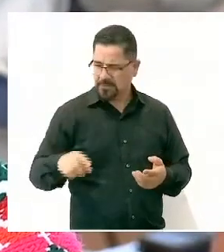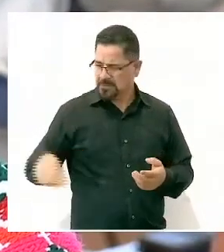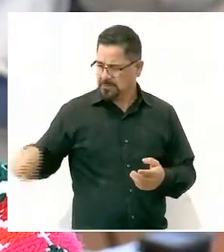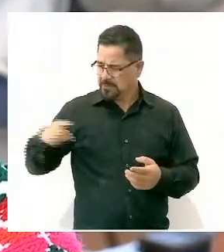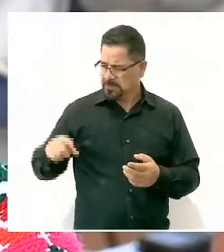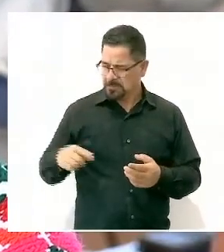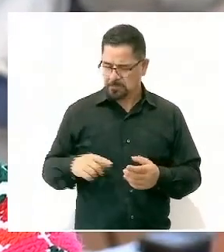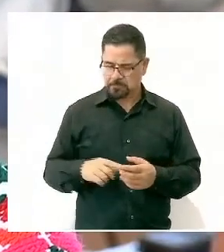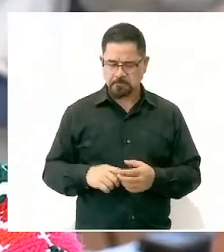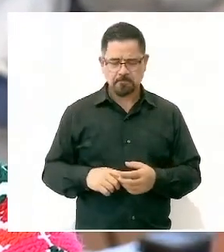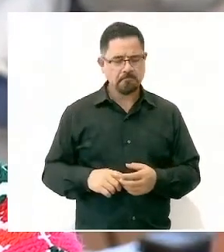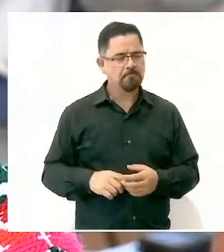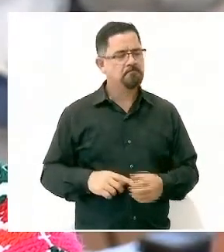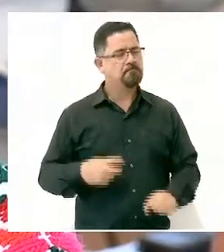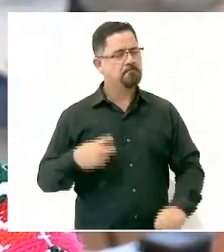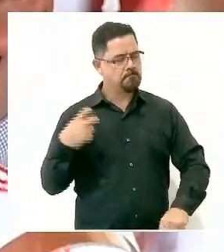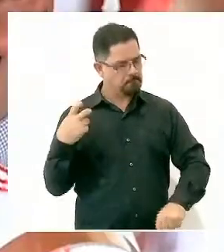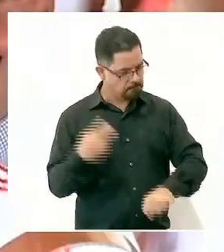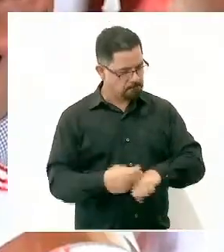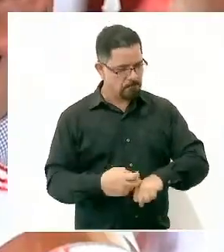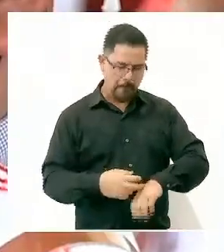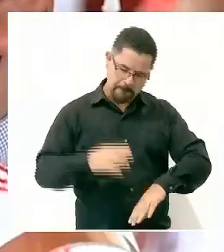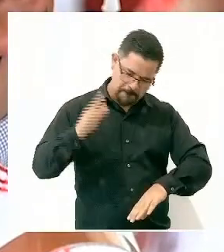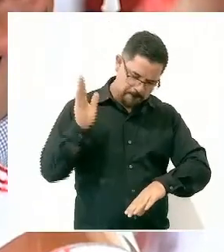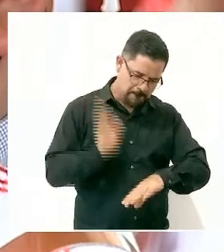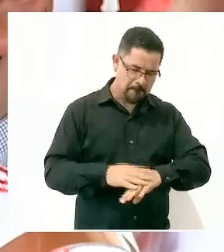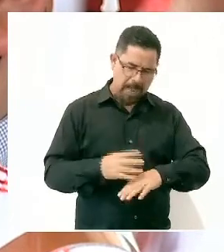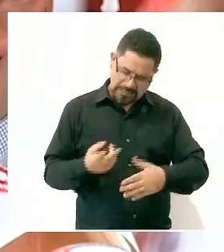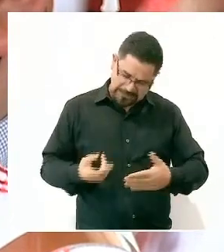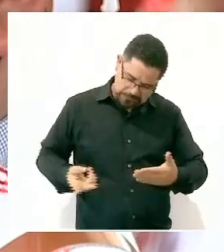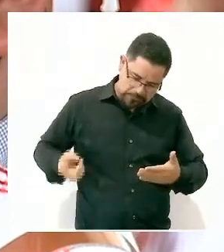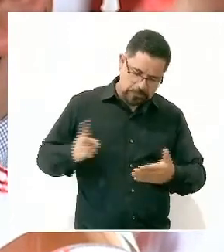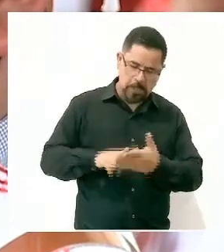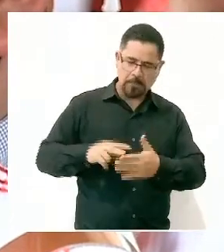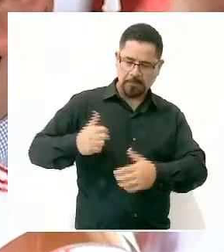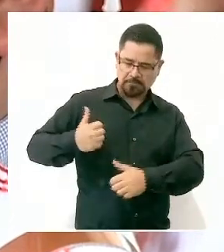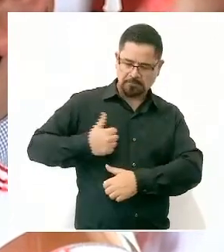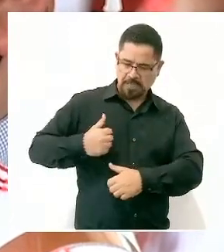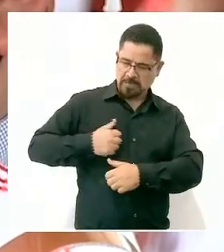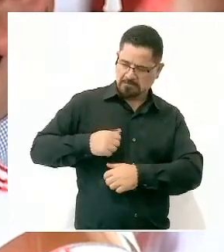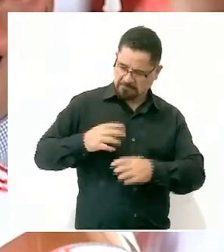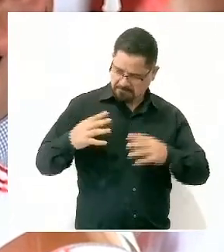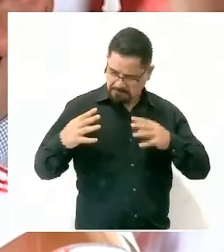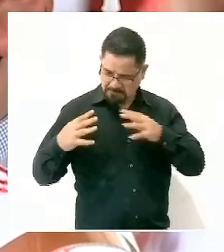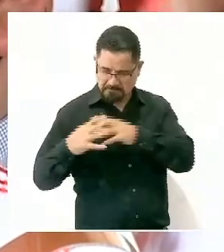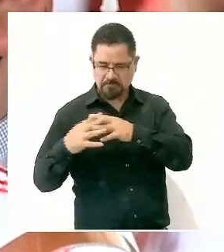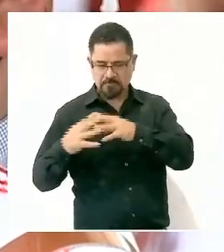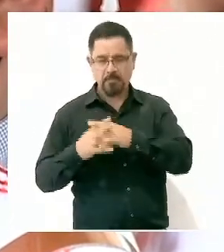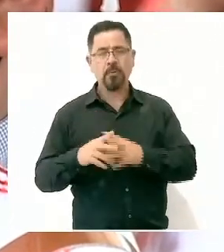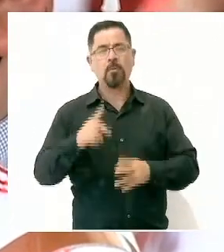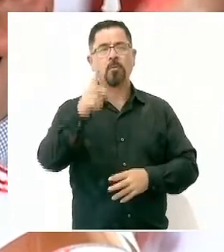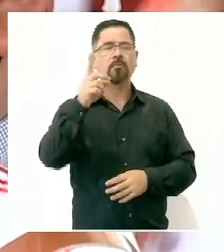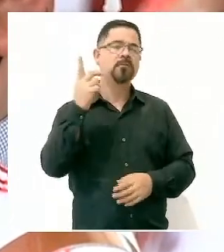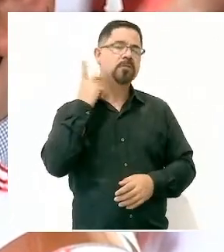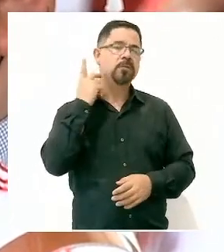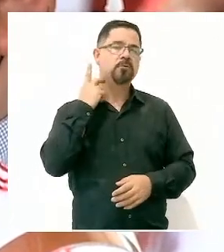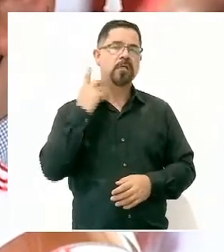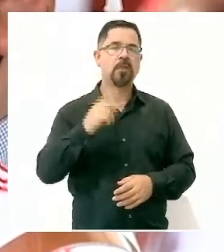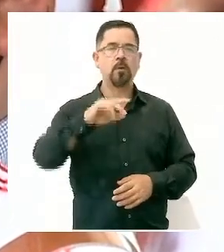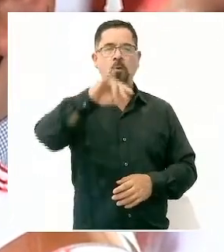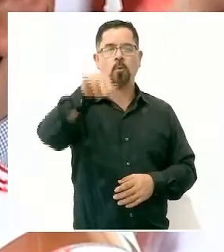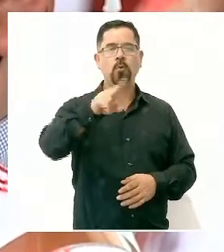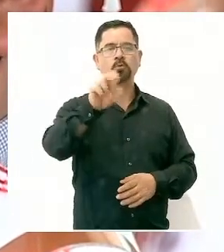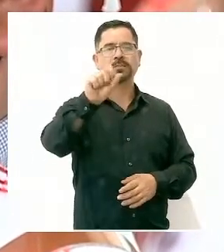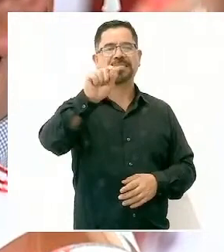medidas militares. El diputado Justino Fernández, que contesta el